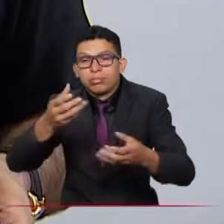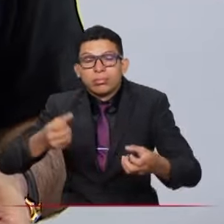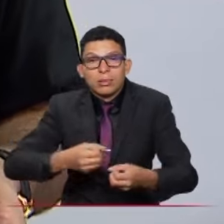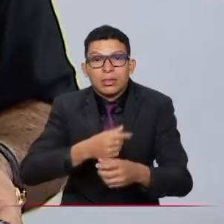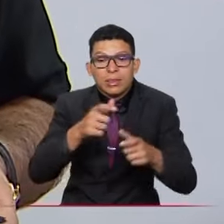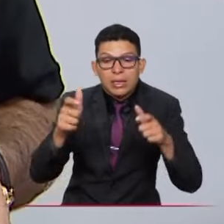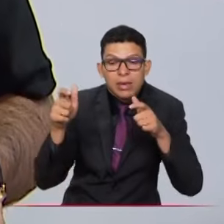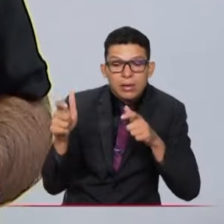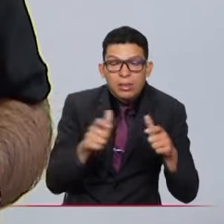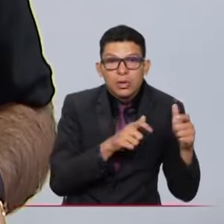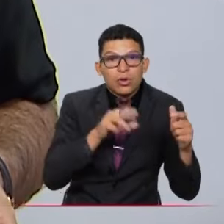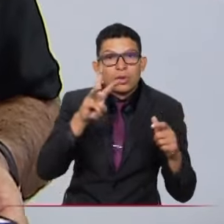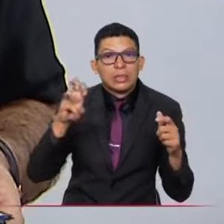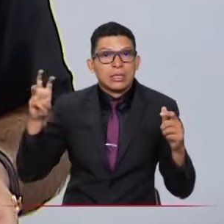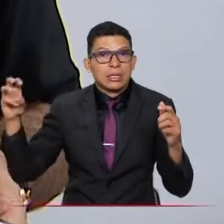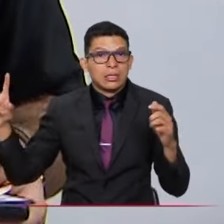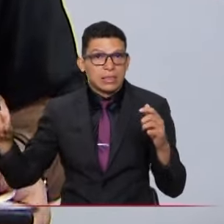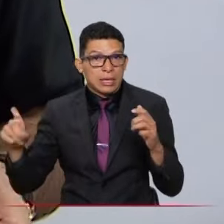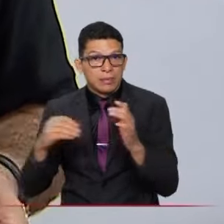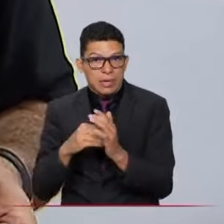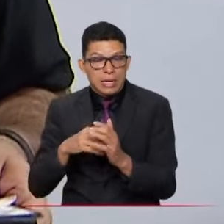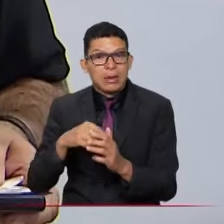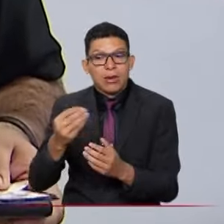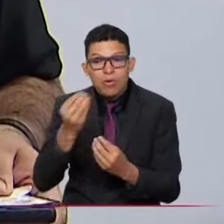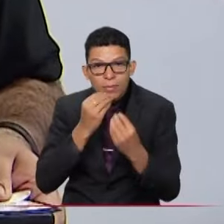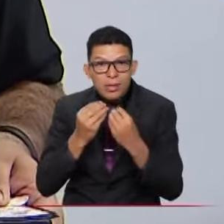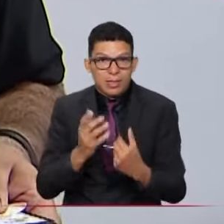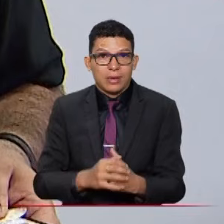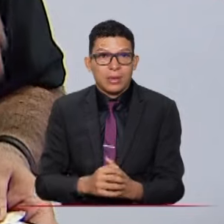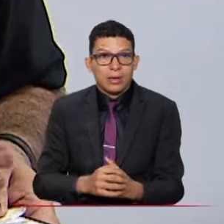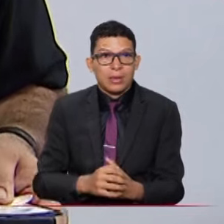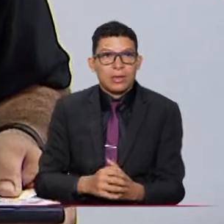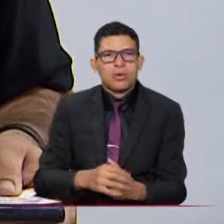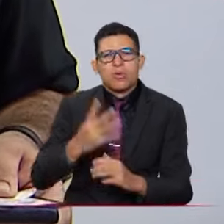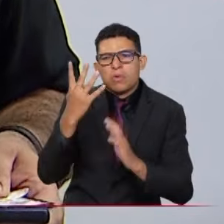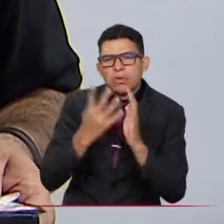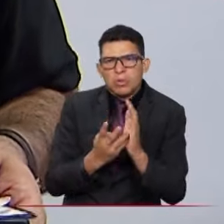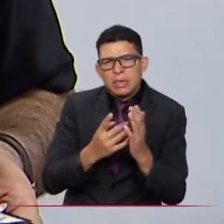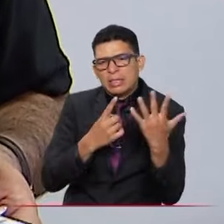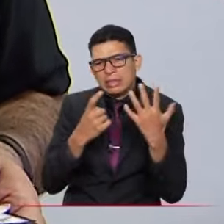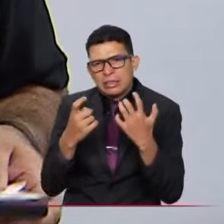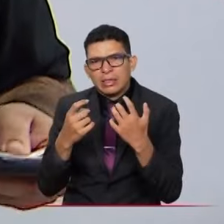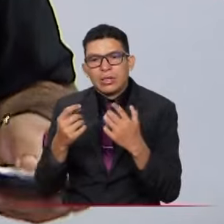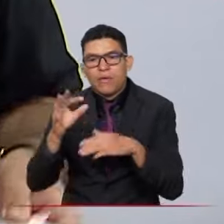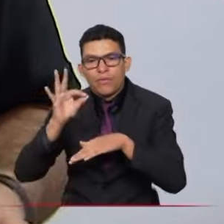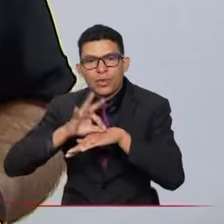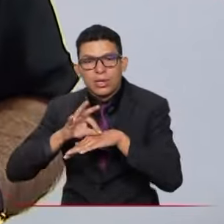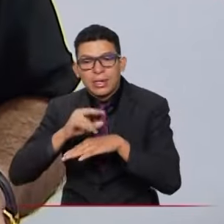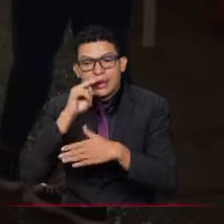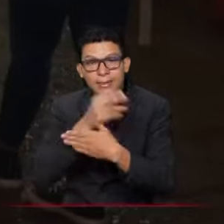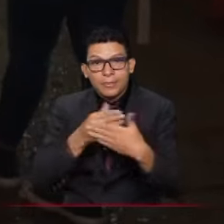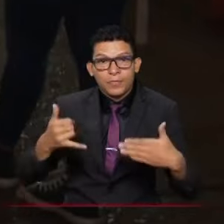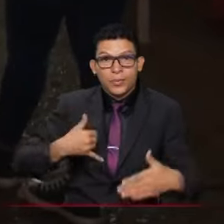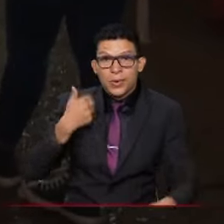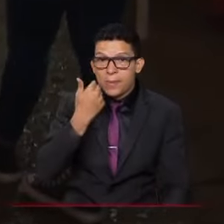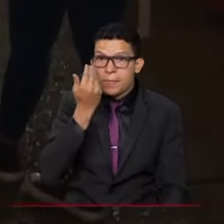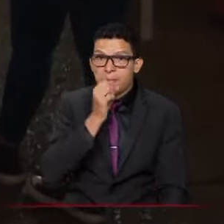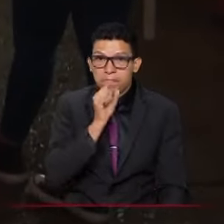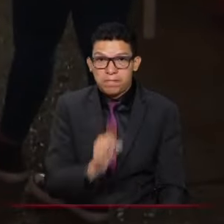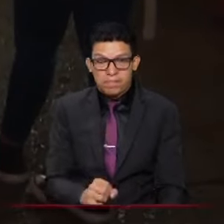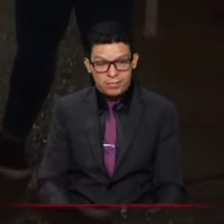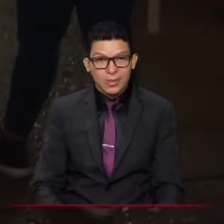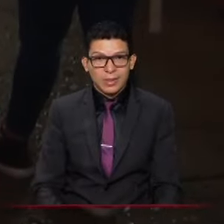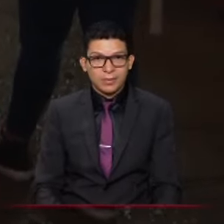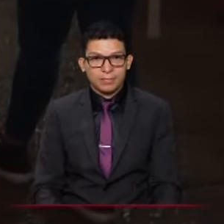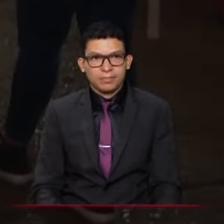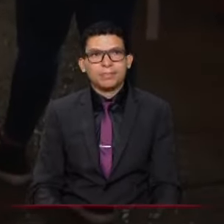platos de comida a 416 fundaciones compuestas por niños, jóvenes y adulto mayor.